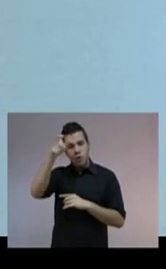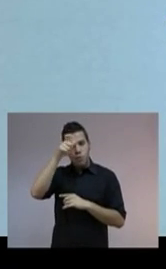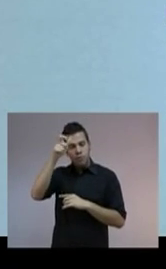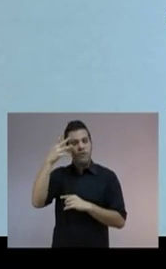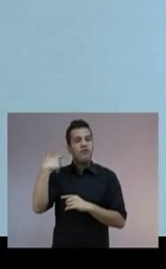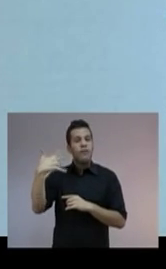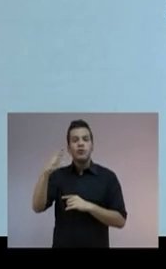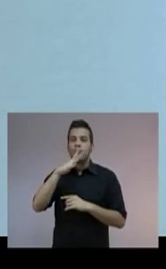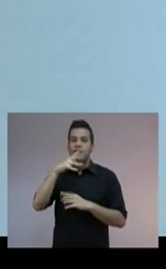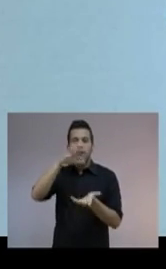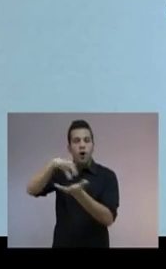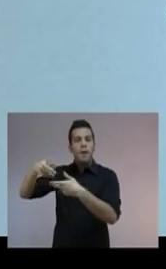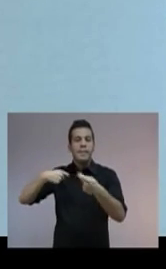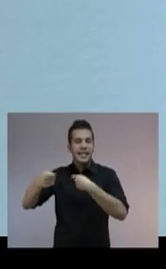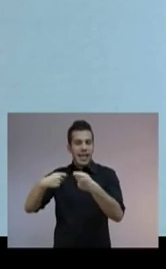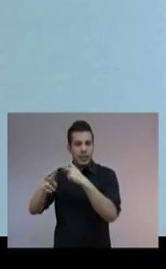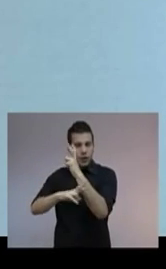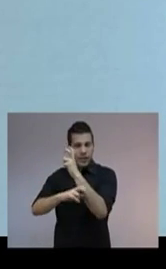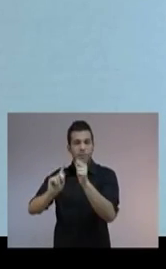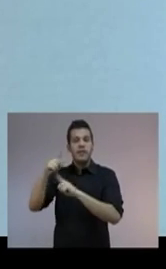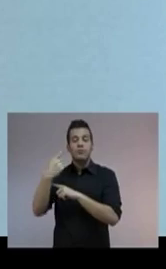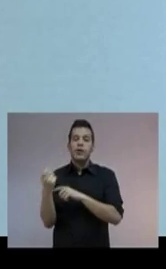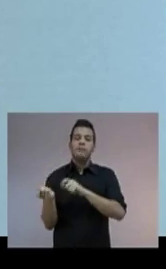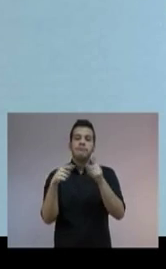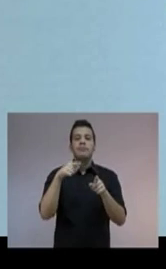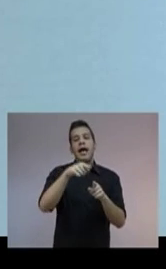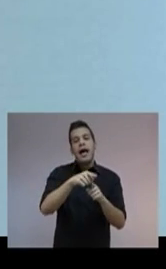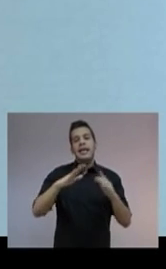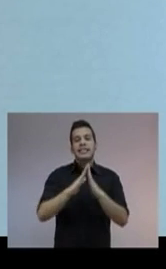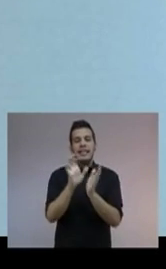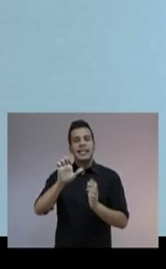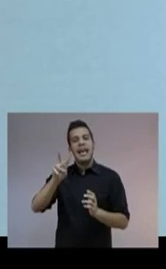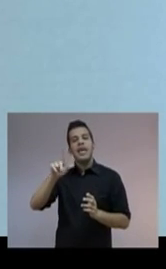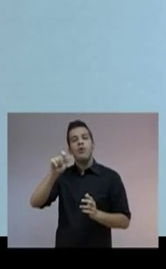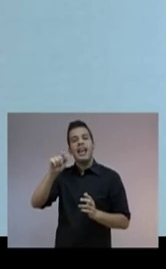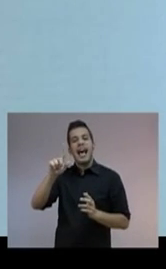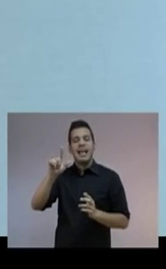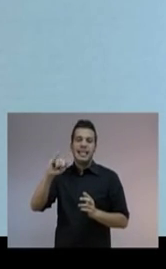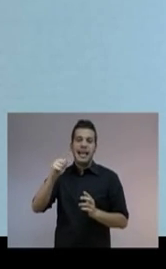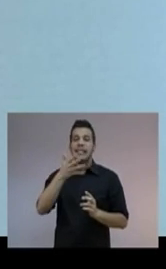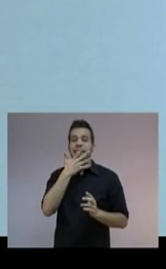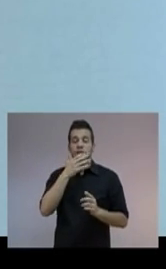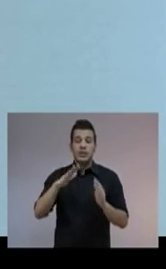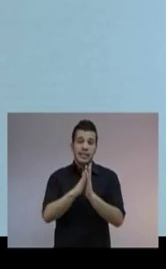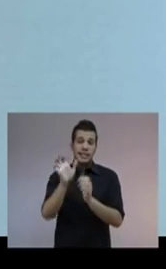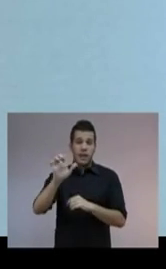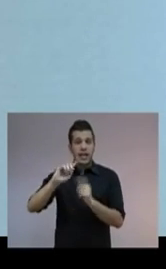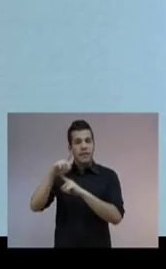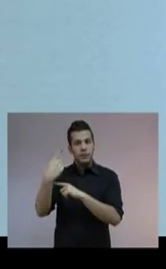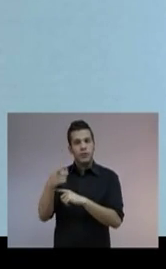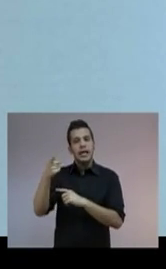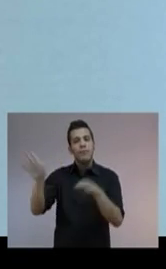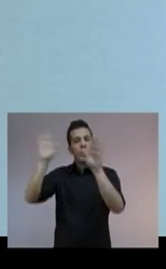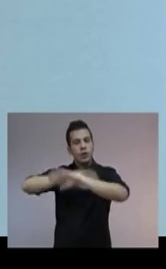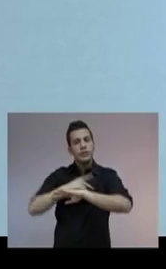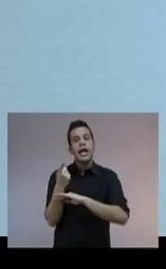hippie. Más tarde conducimos hasta Santa Eulalia y acabamos el día con una vista nocturna de la capital de Ibiza. En nuestro tercer y